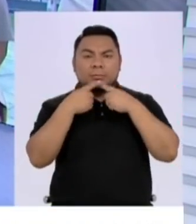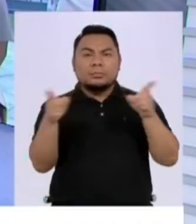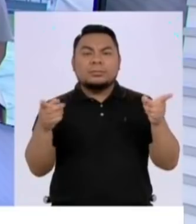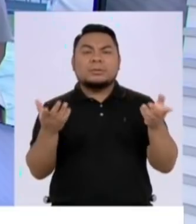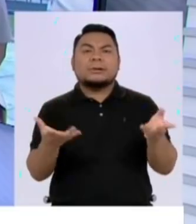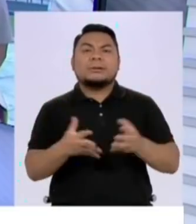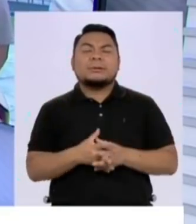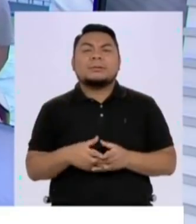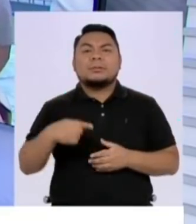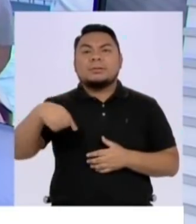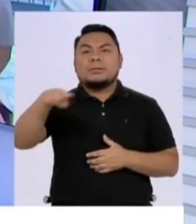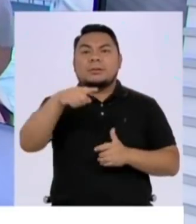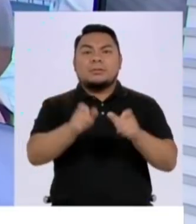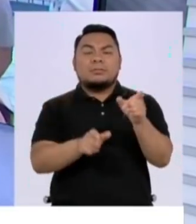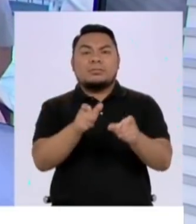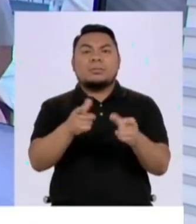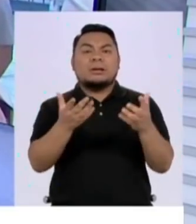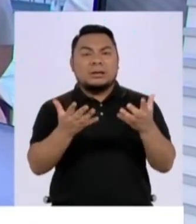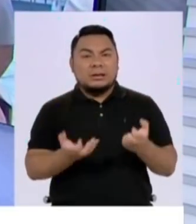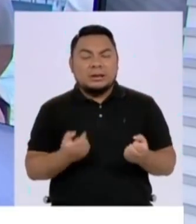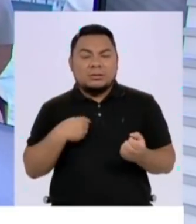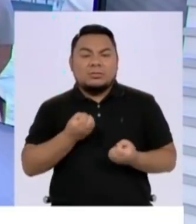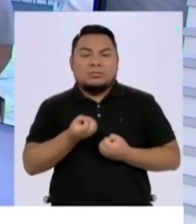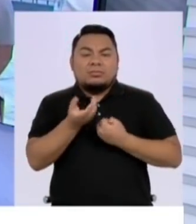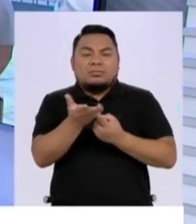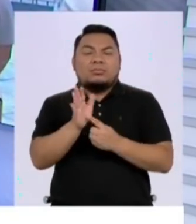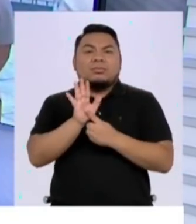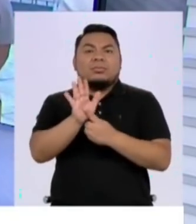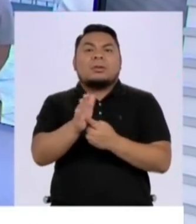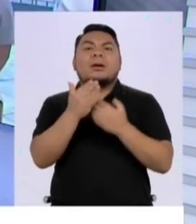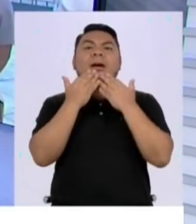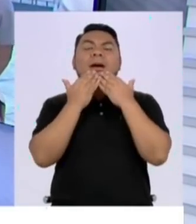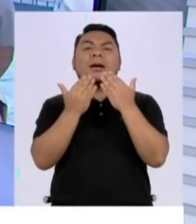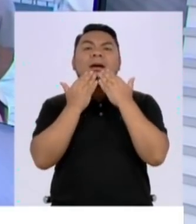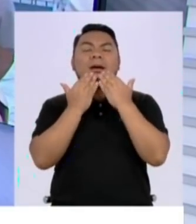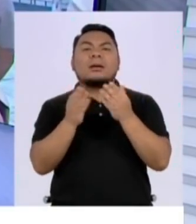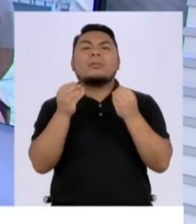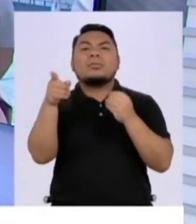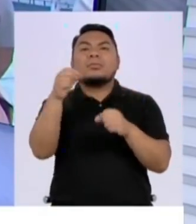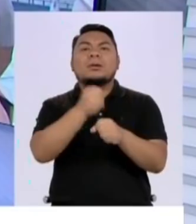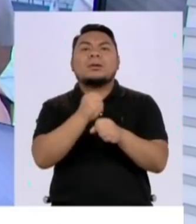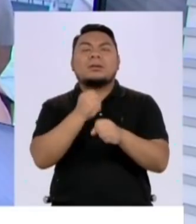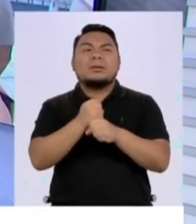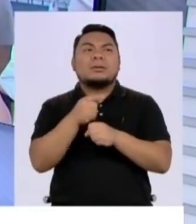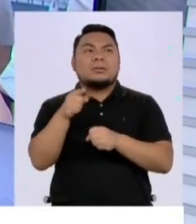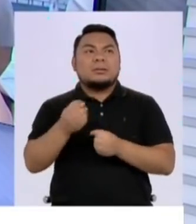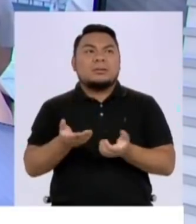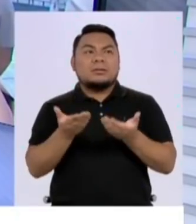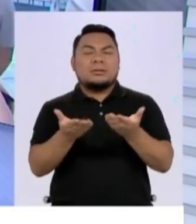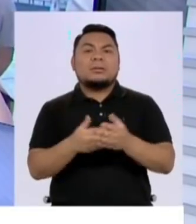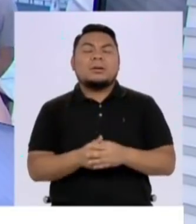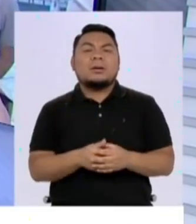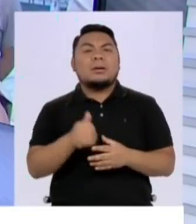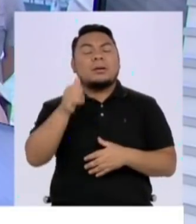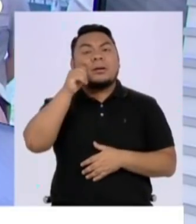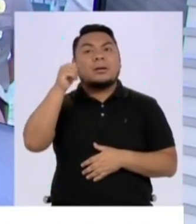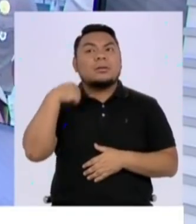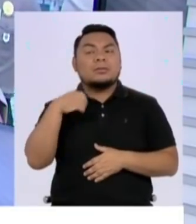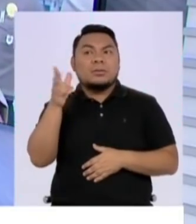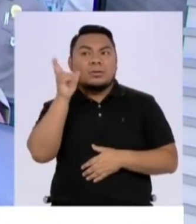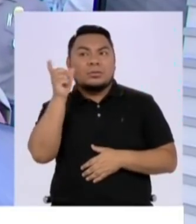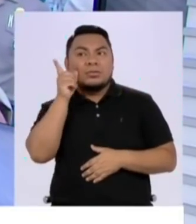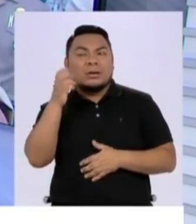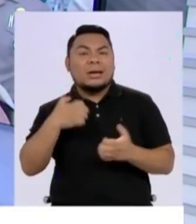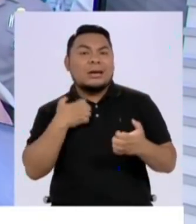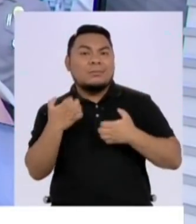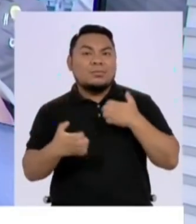¿no?, de la ciudadanía que quiera expresar su agradecimiento por la labor que están desempeñando. Ayer escuchaba con